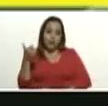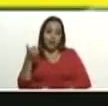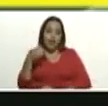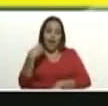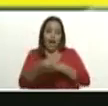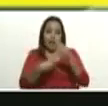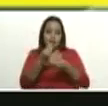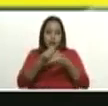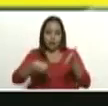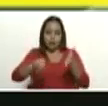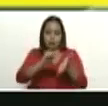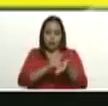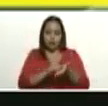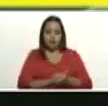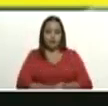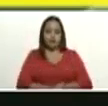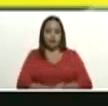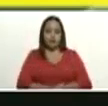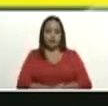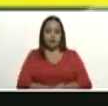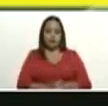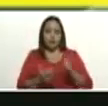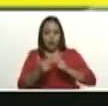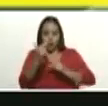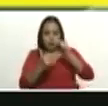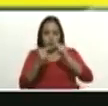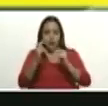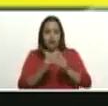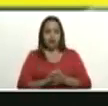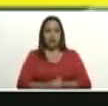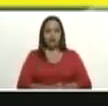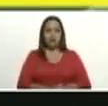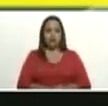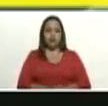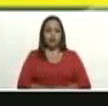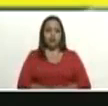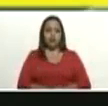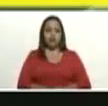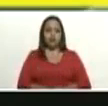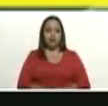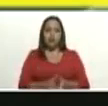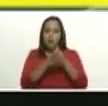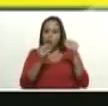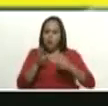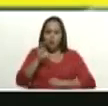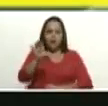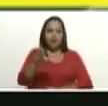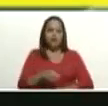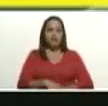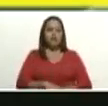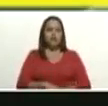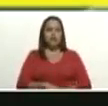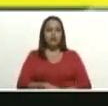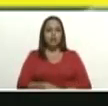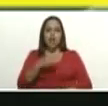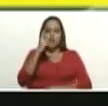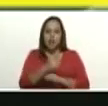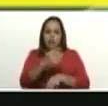rehacer, que reconstruir. Como todo país tenemos cosas